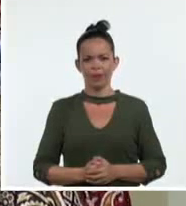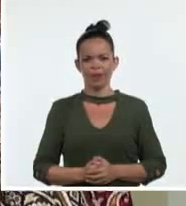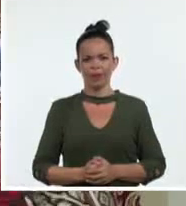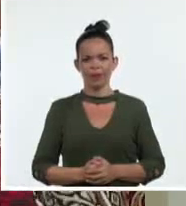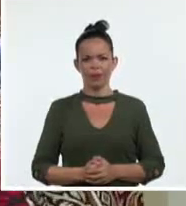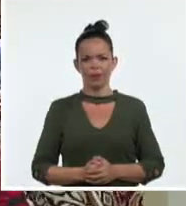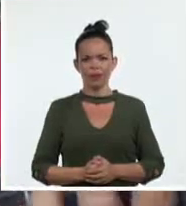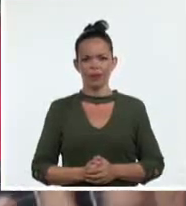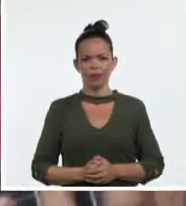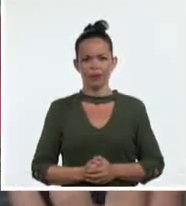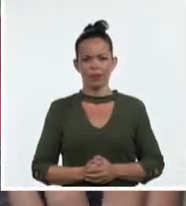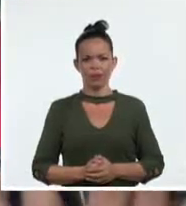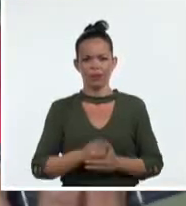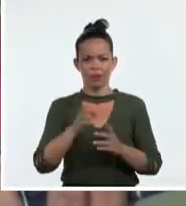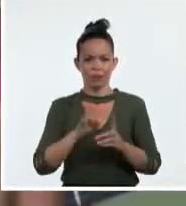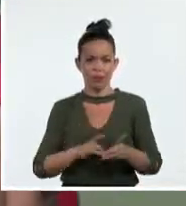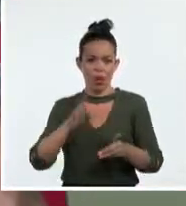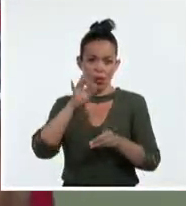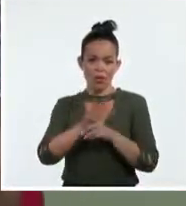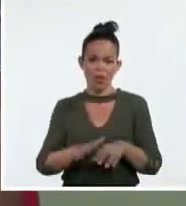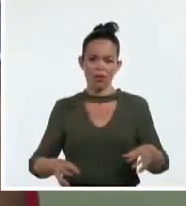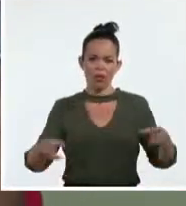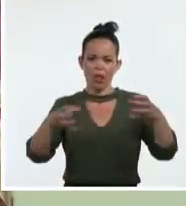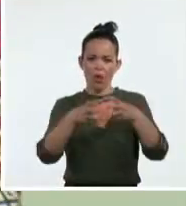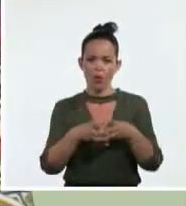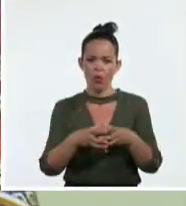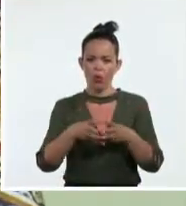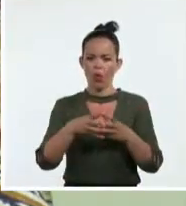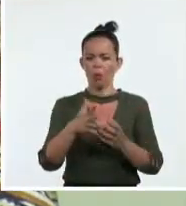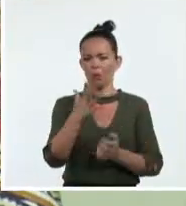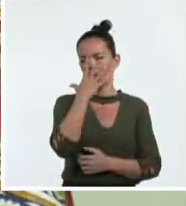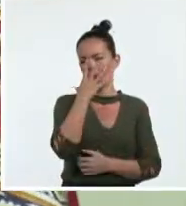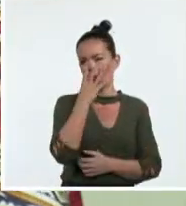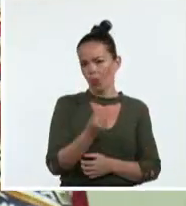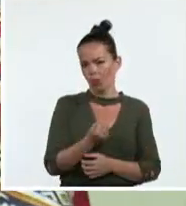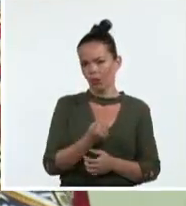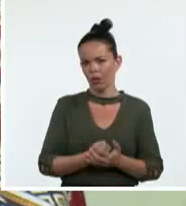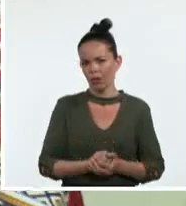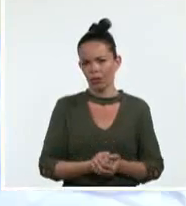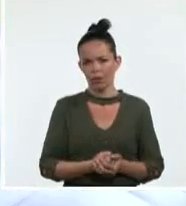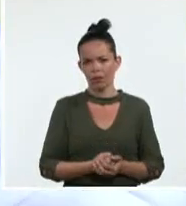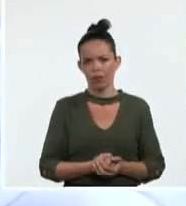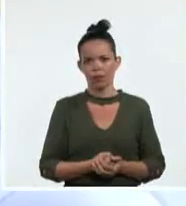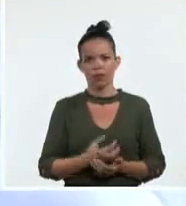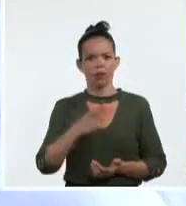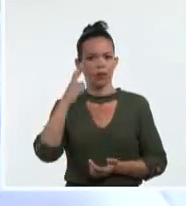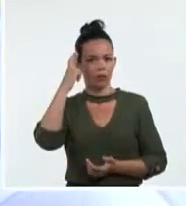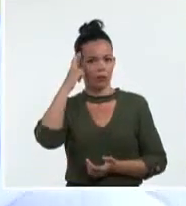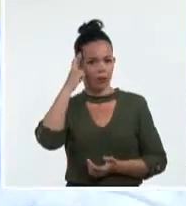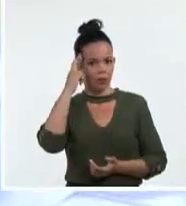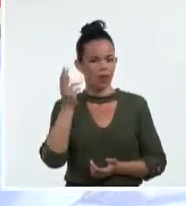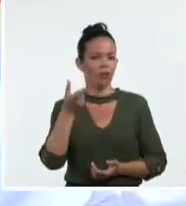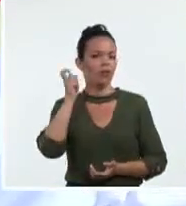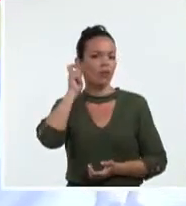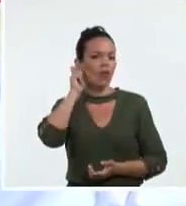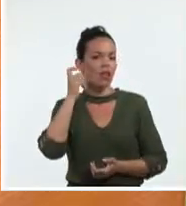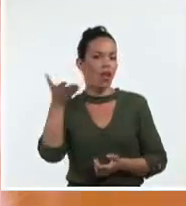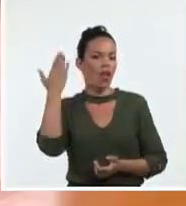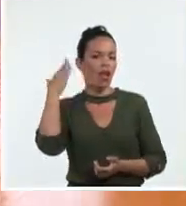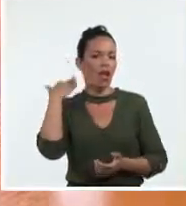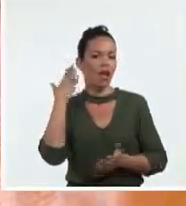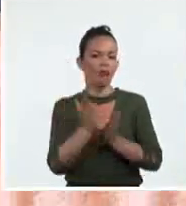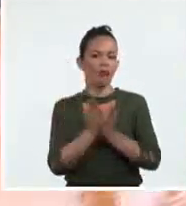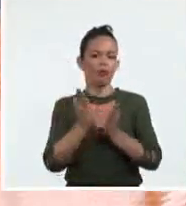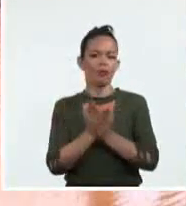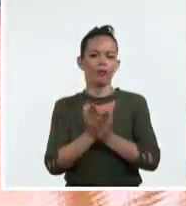Comenzaron en el movimiento de artistas aficionados. Ella cuando estudiaba en el Instituto Superior Pedagógico, él, que había conocido de manos